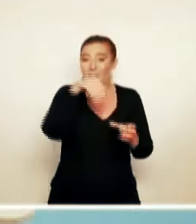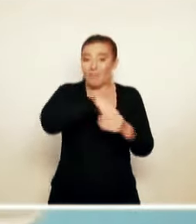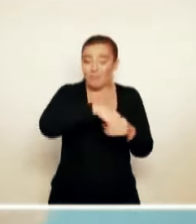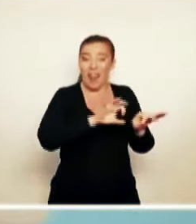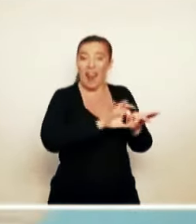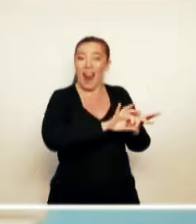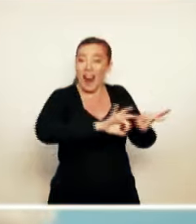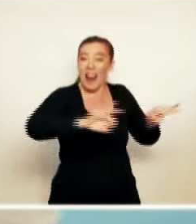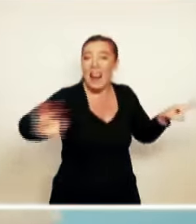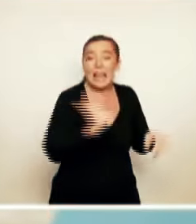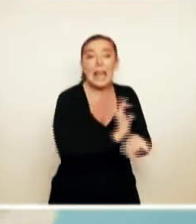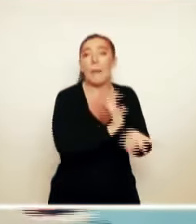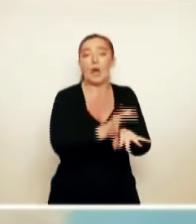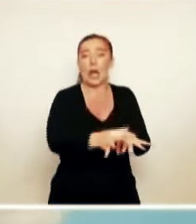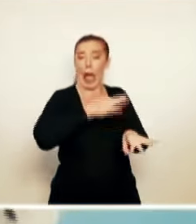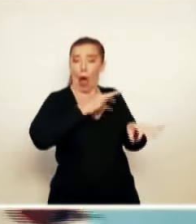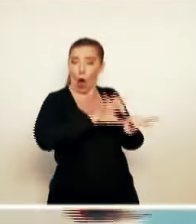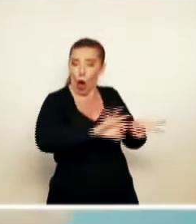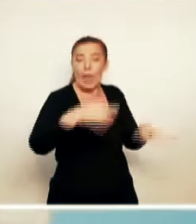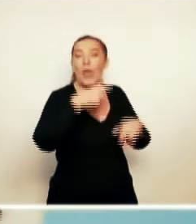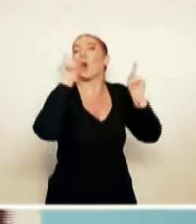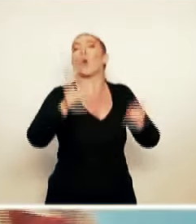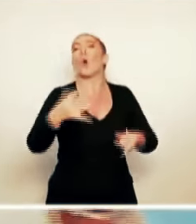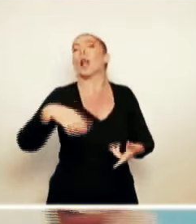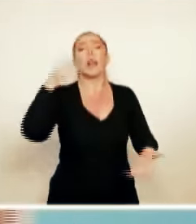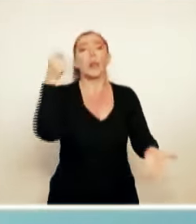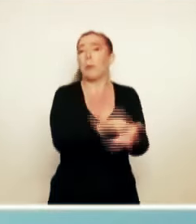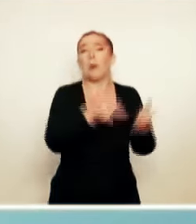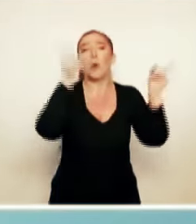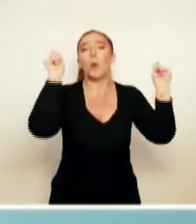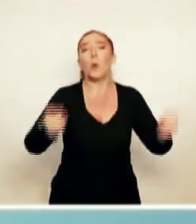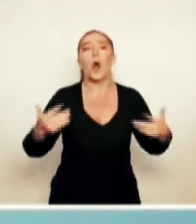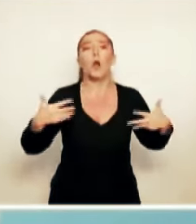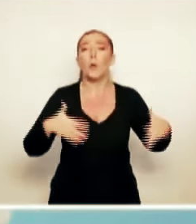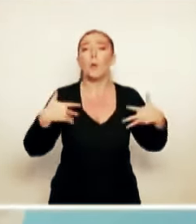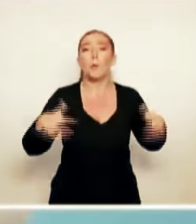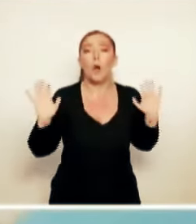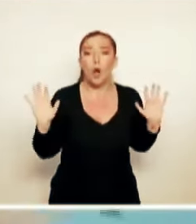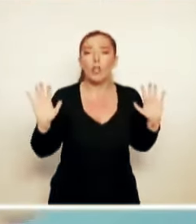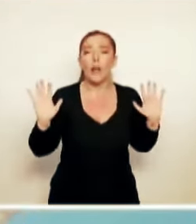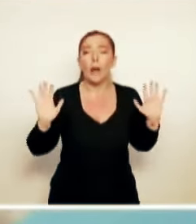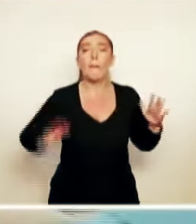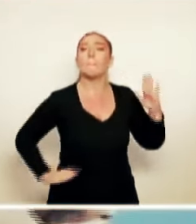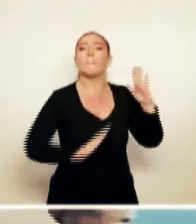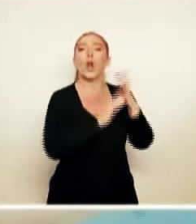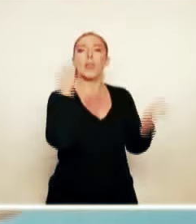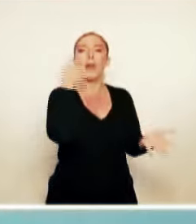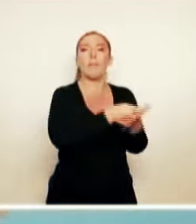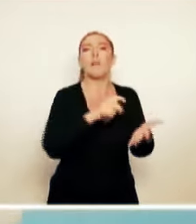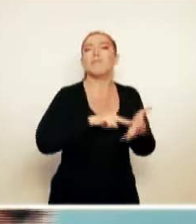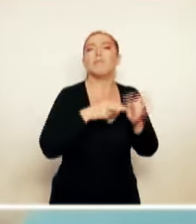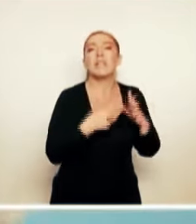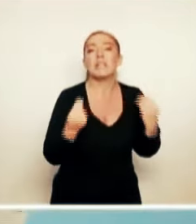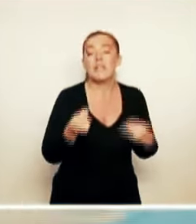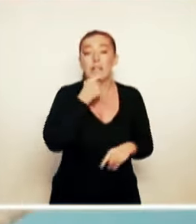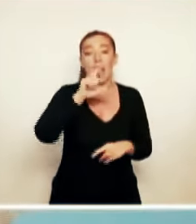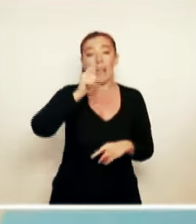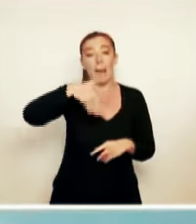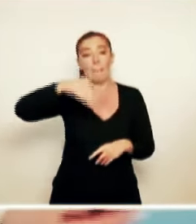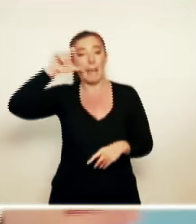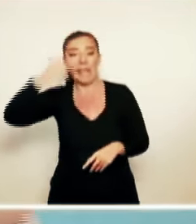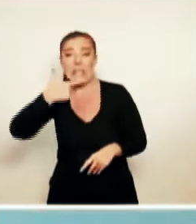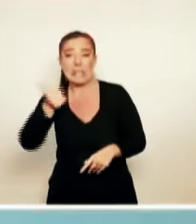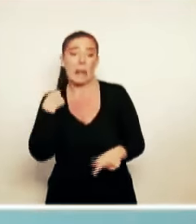línea porque está congestionada, se la tienen que pagar igual. Prioridad de pago significa que si Camesa no tiene